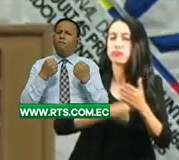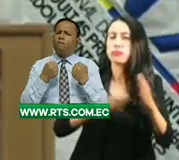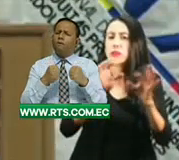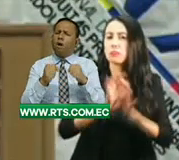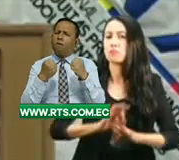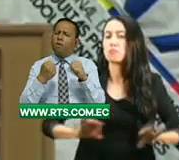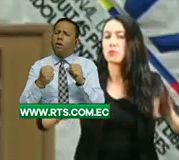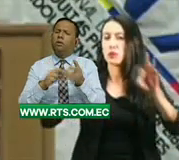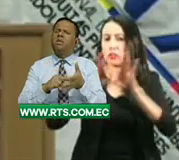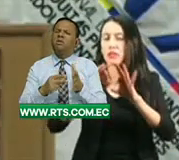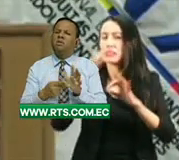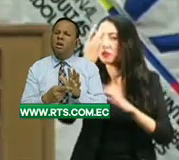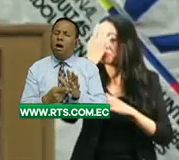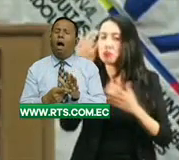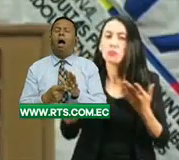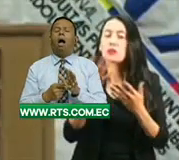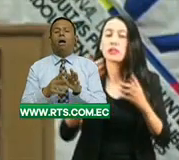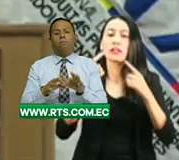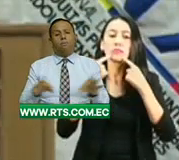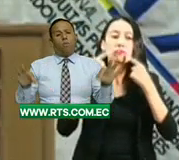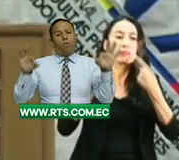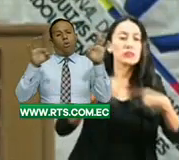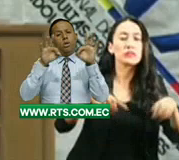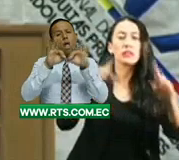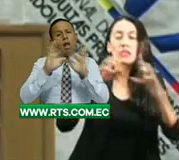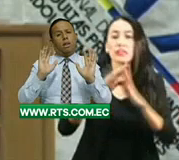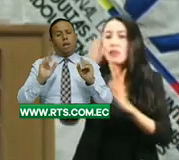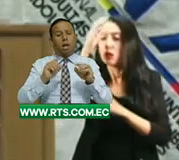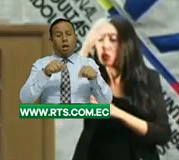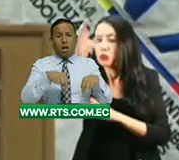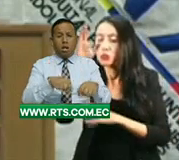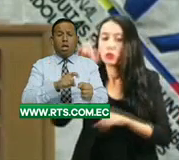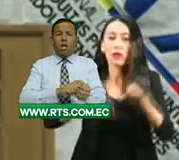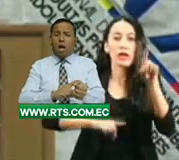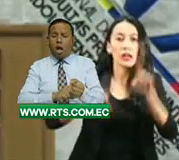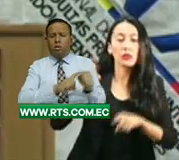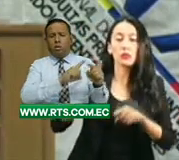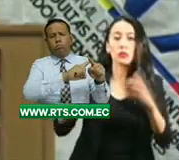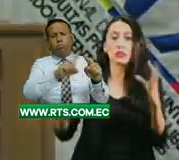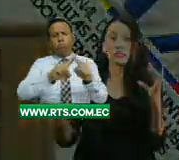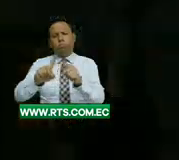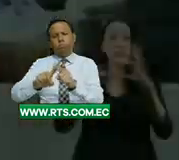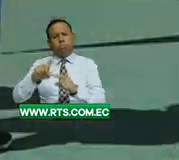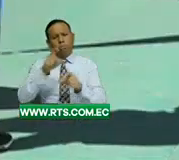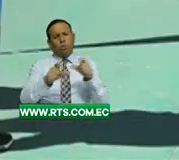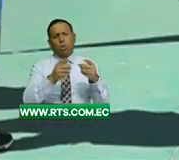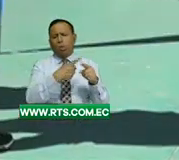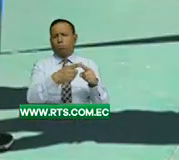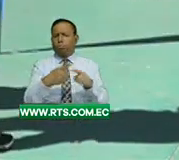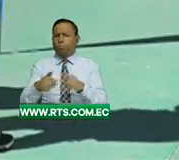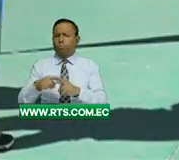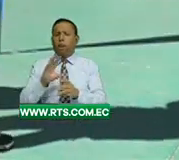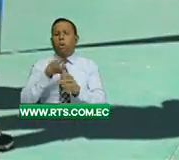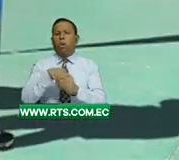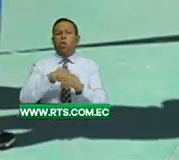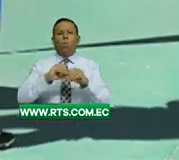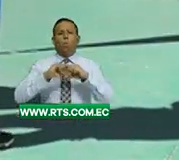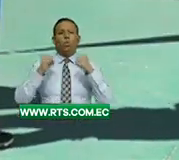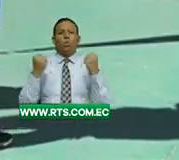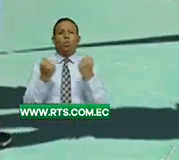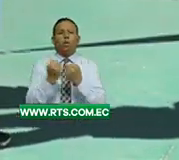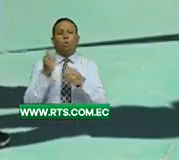la diversidad y pluralidad de voces que conforman nuestra sociedad. Cifras oficiales señalan que a nivel